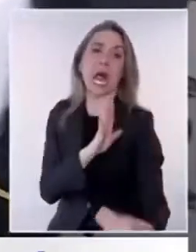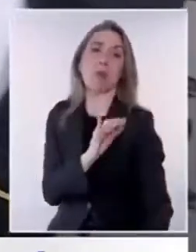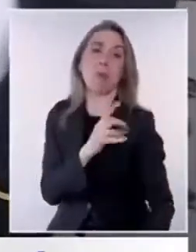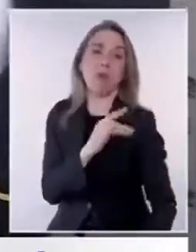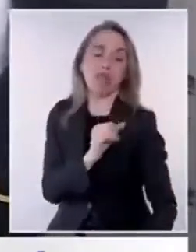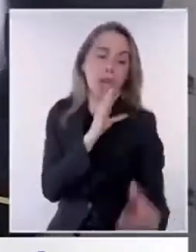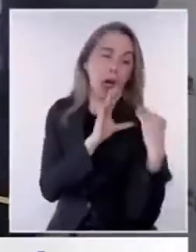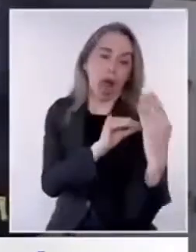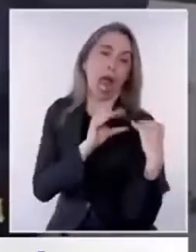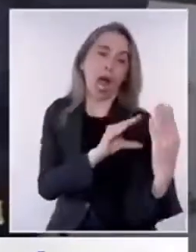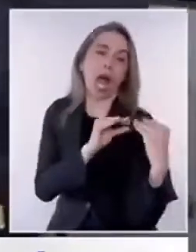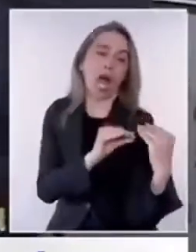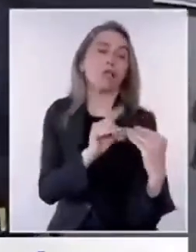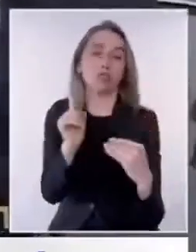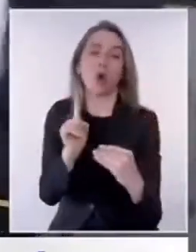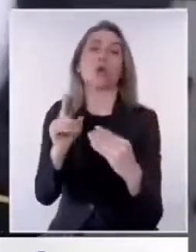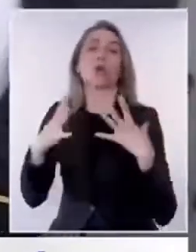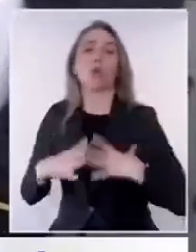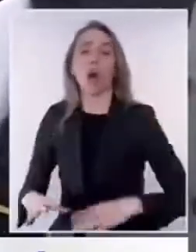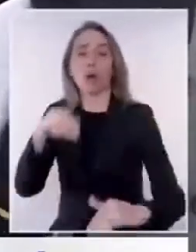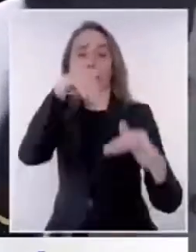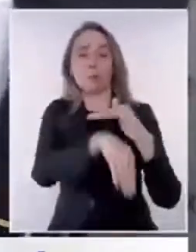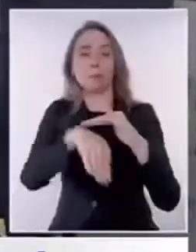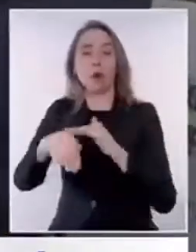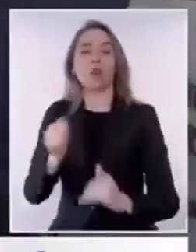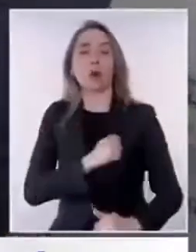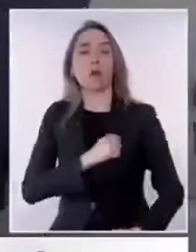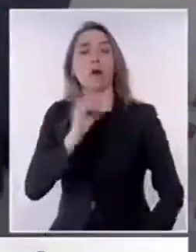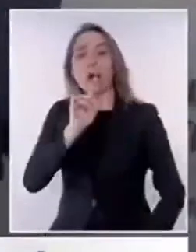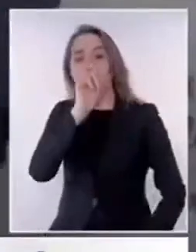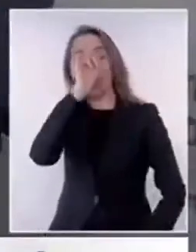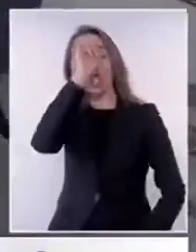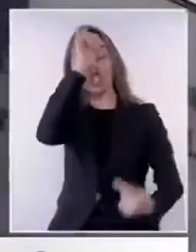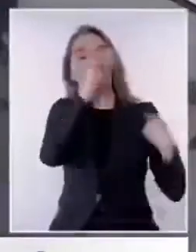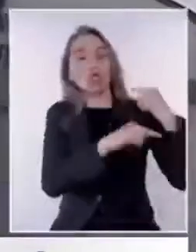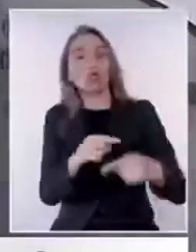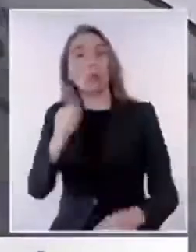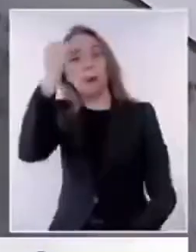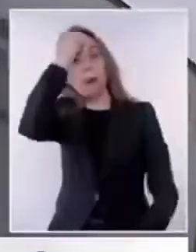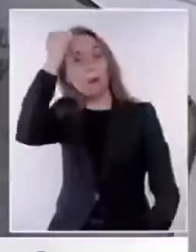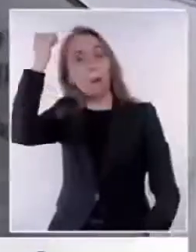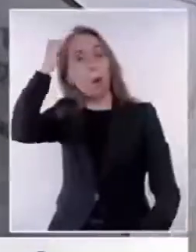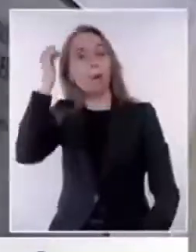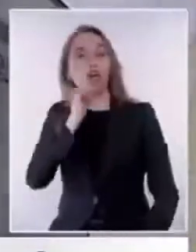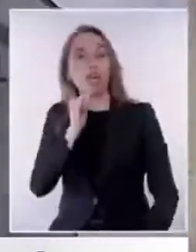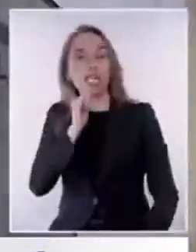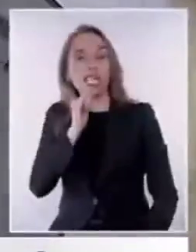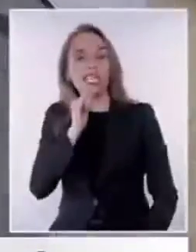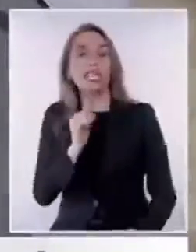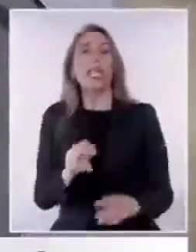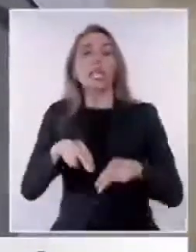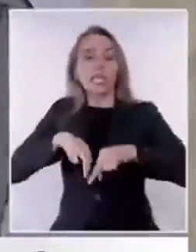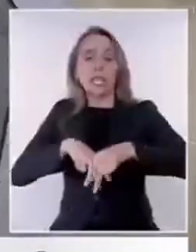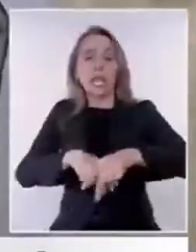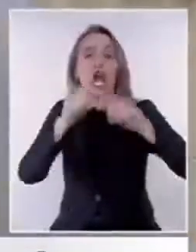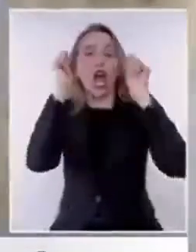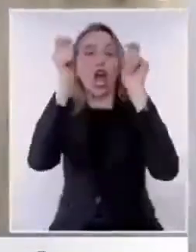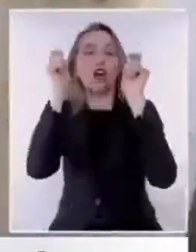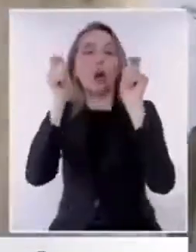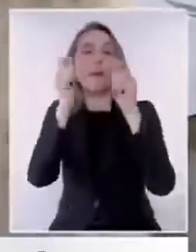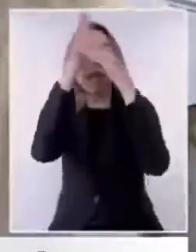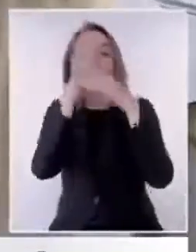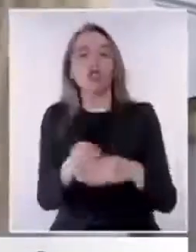lograr darle y Cristina sepultura. La tradición de los bomberos de Iquique, que son los que hacen la romería el 20 de mayo en la